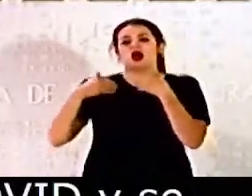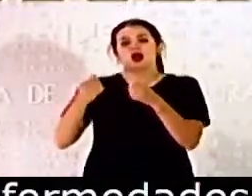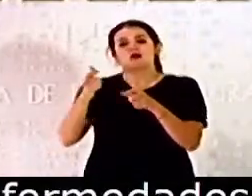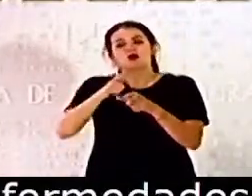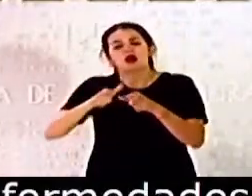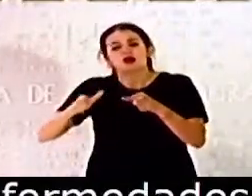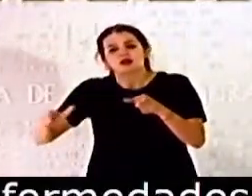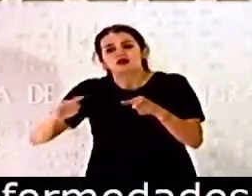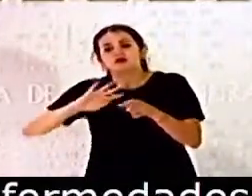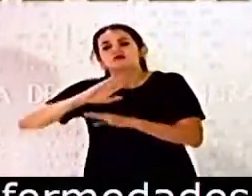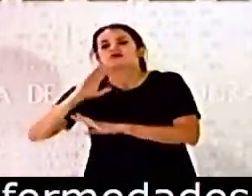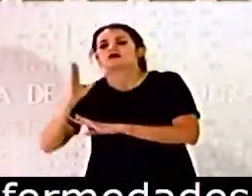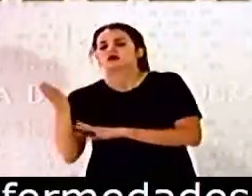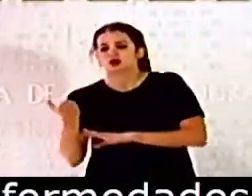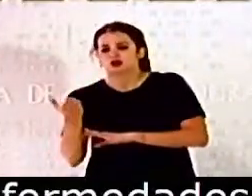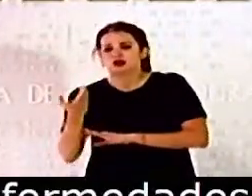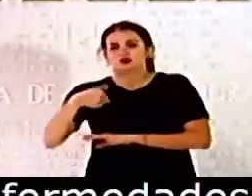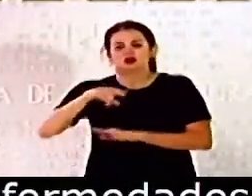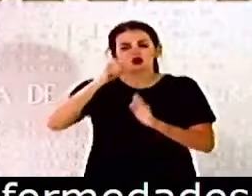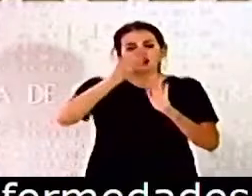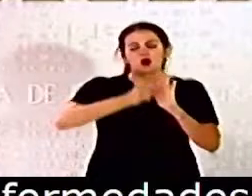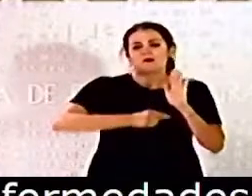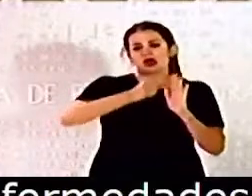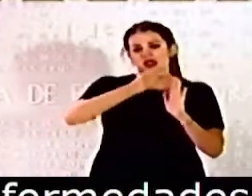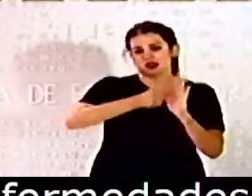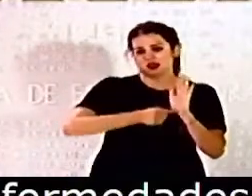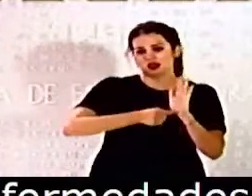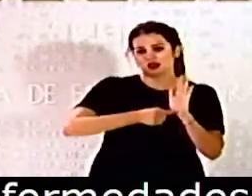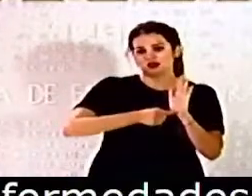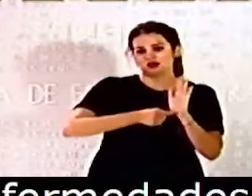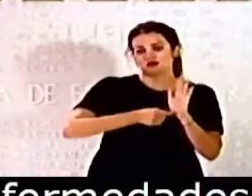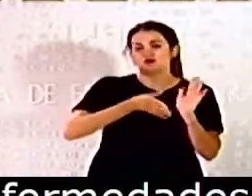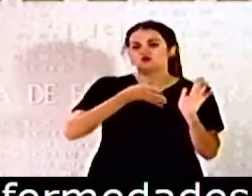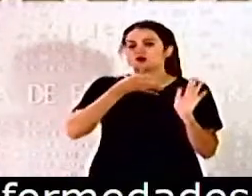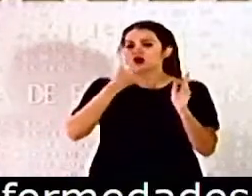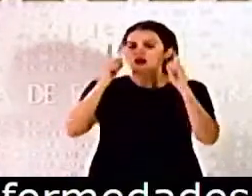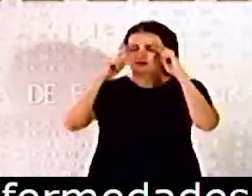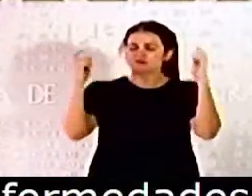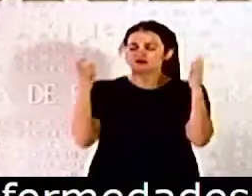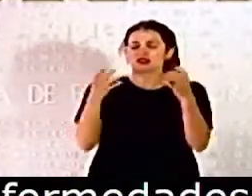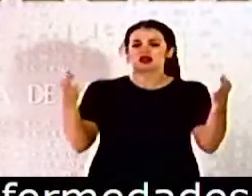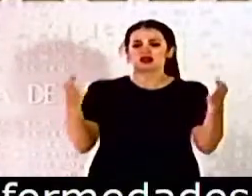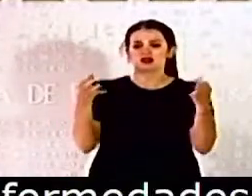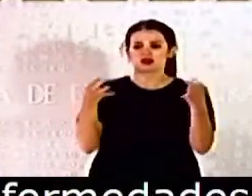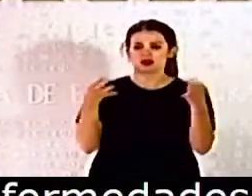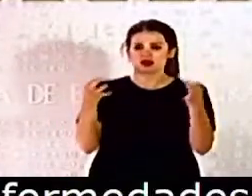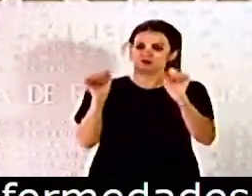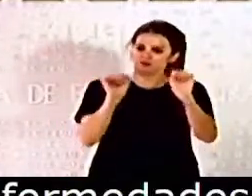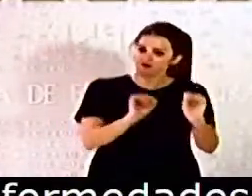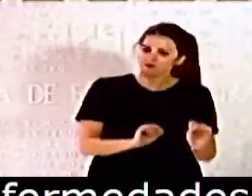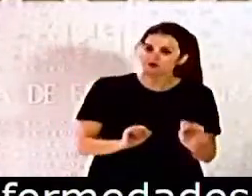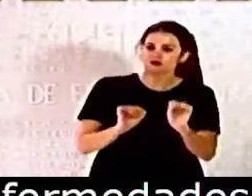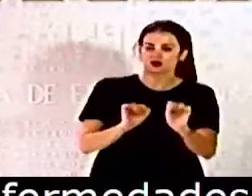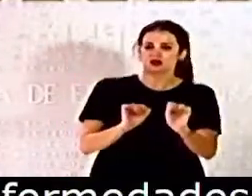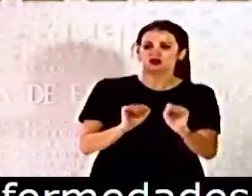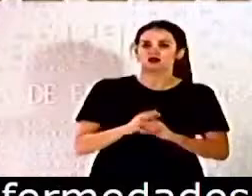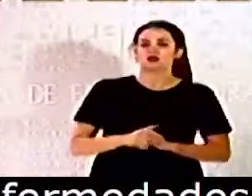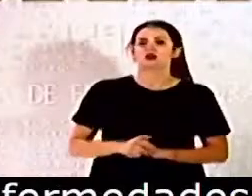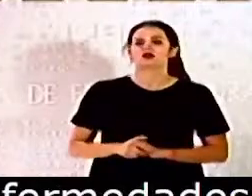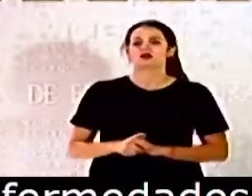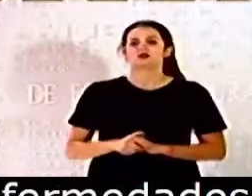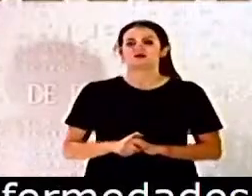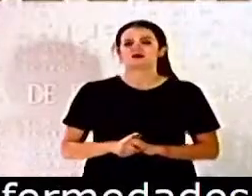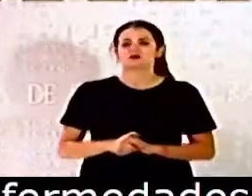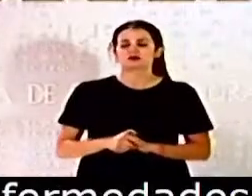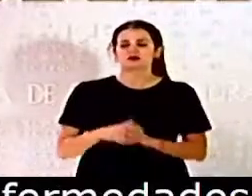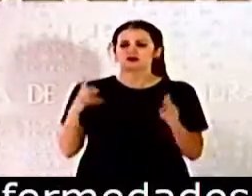necesario que pongamos medidas para intentar combatirla. Sí les digo, las